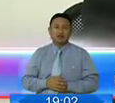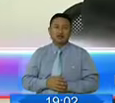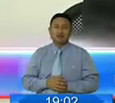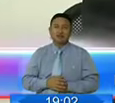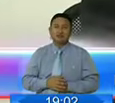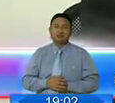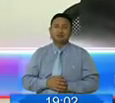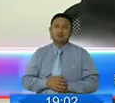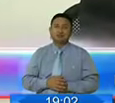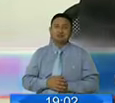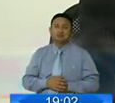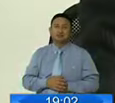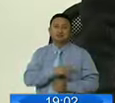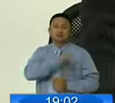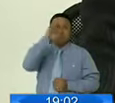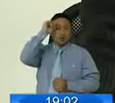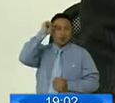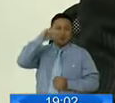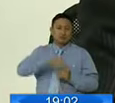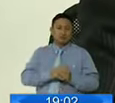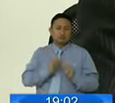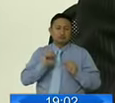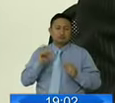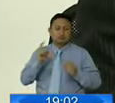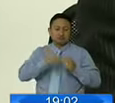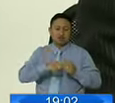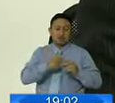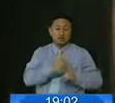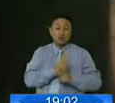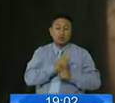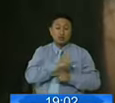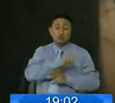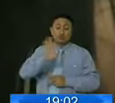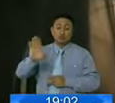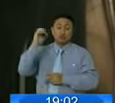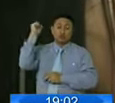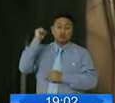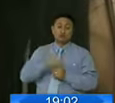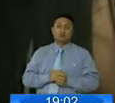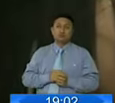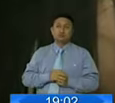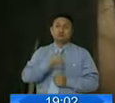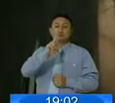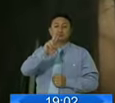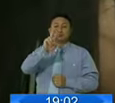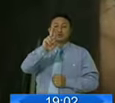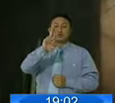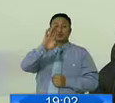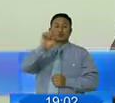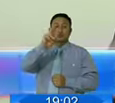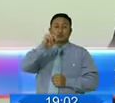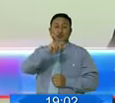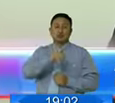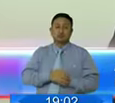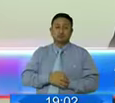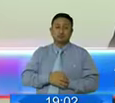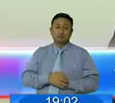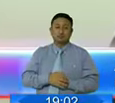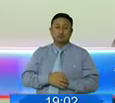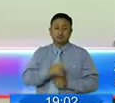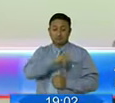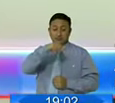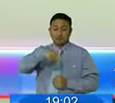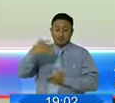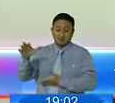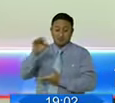ley interna. Y un criterio vinculante de protección de derechos de Assange. Y para Rubén Álvarez, representante legal del australiano en Ecuador,